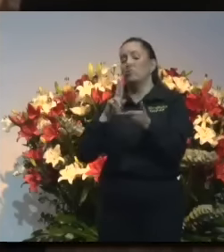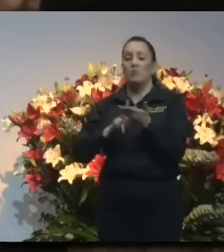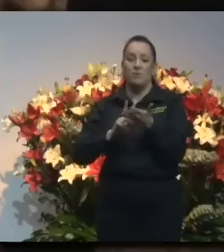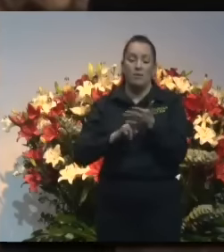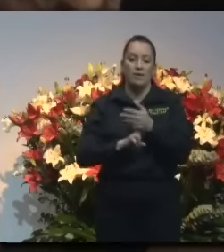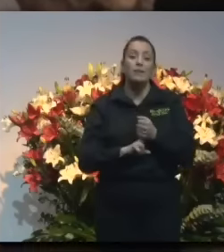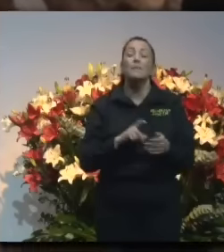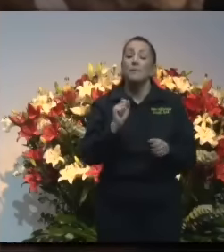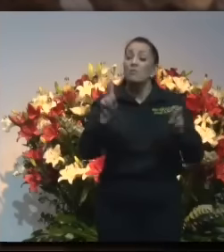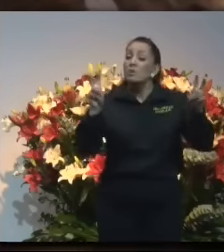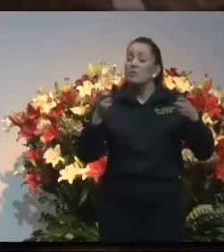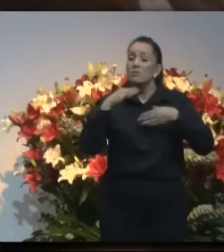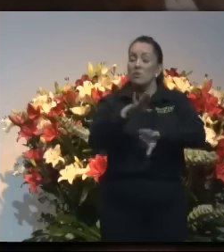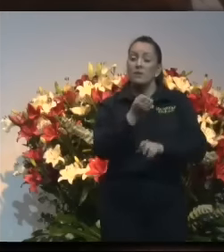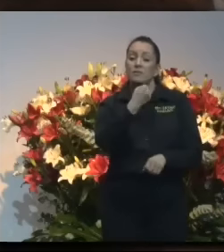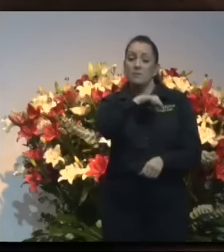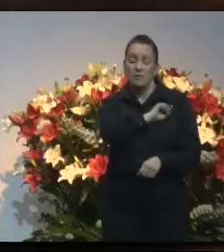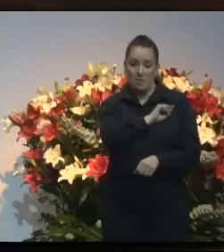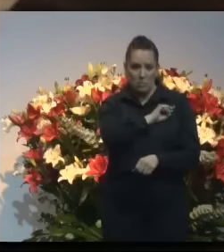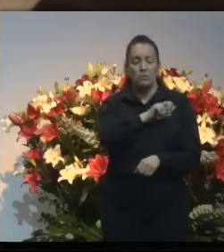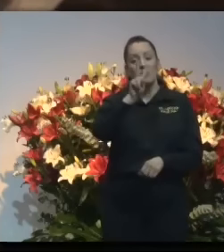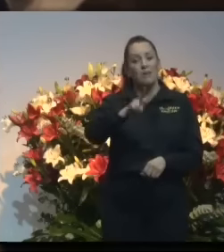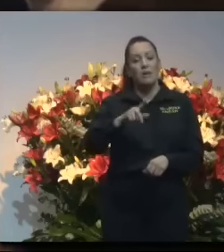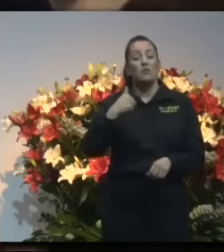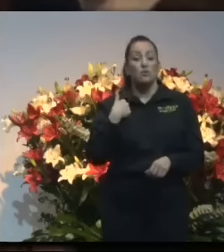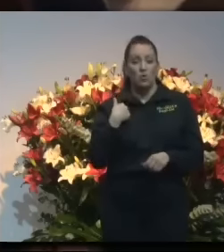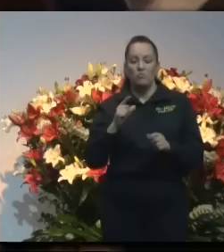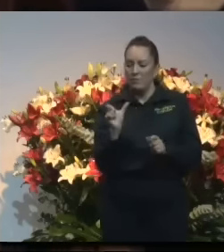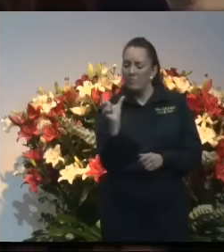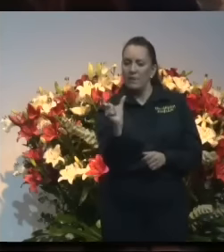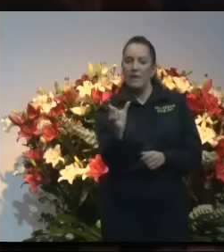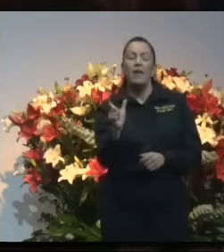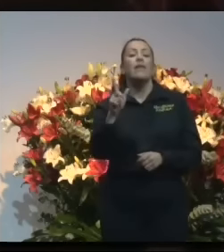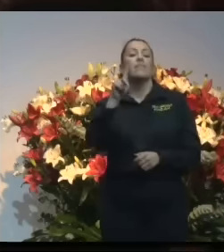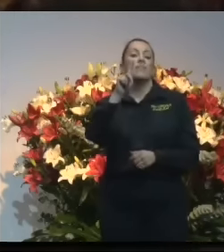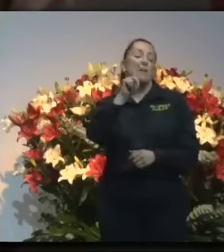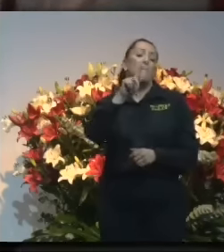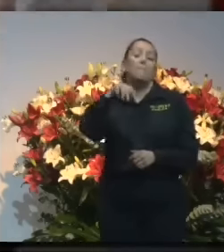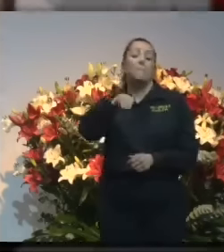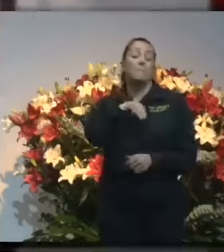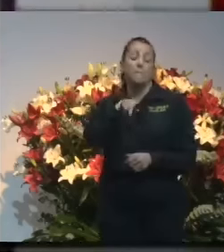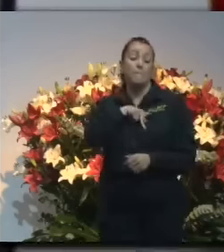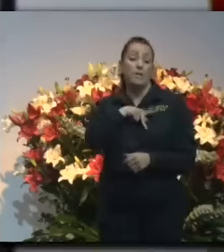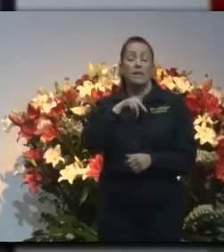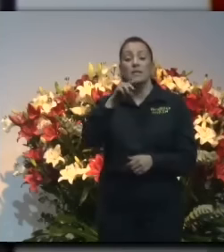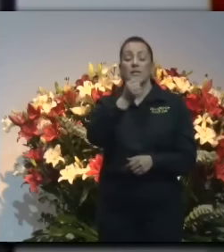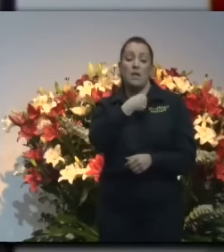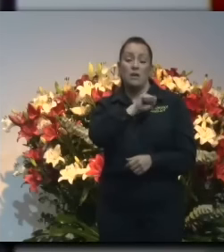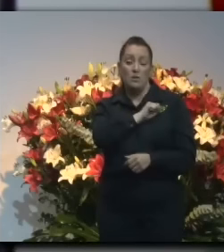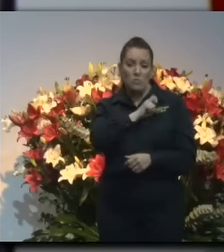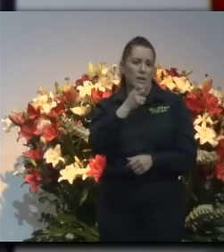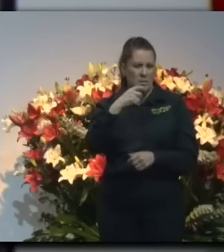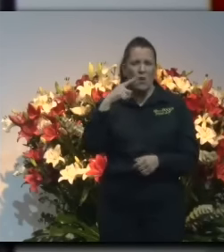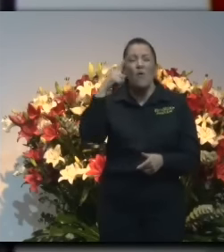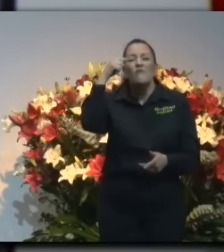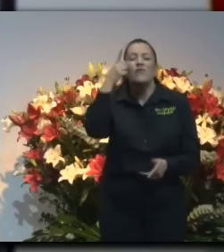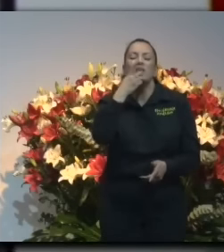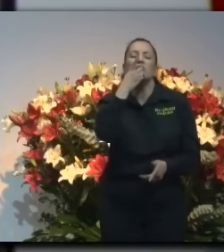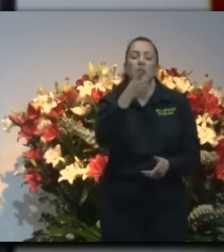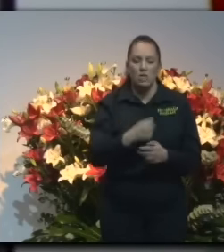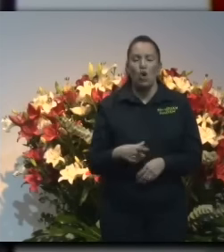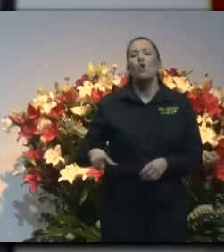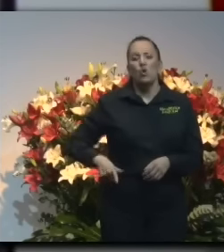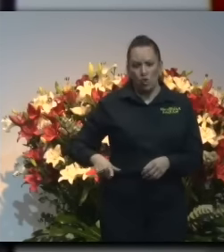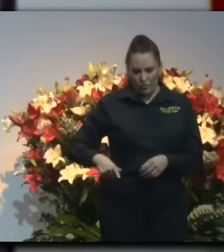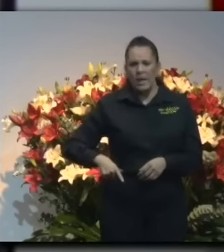salud, estoy planteando la tarjeta Mi Salud. Se dice fácil que pues el gobierno funciona,